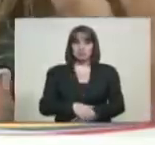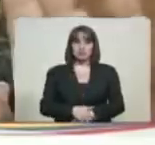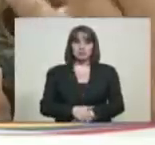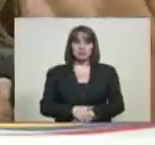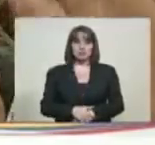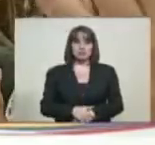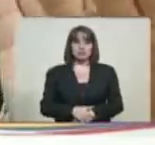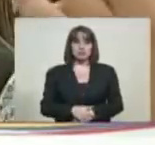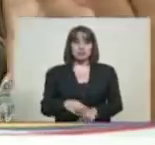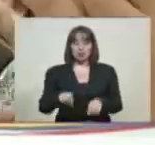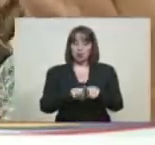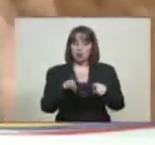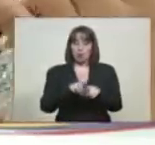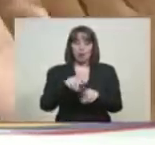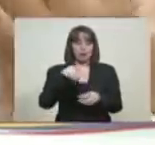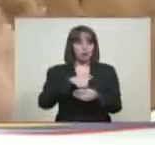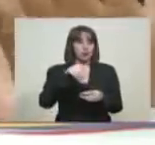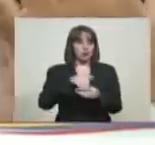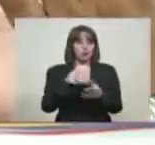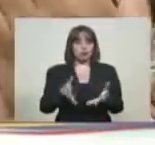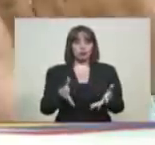ha sido con votos